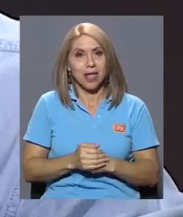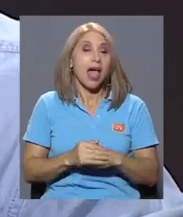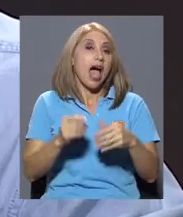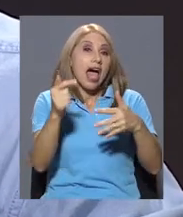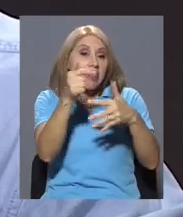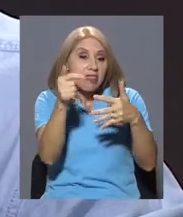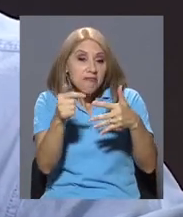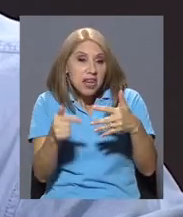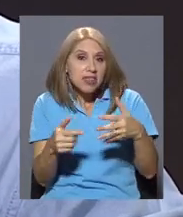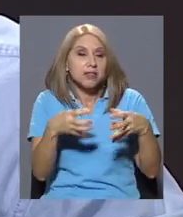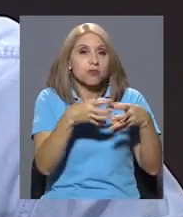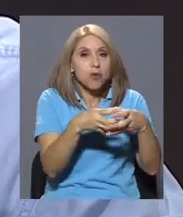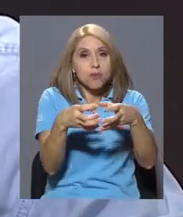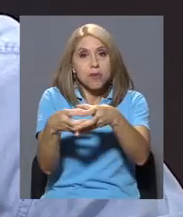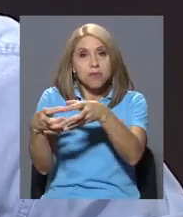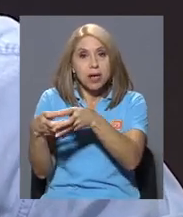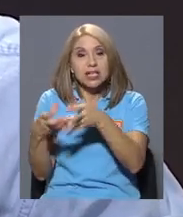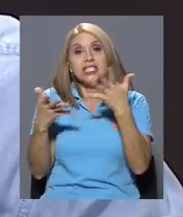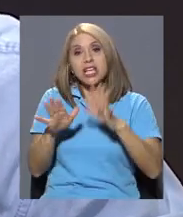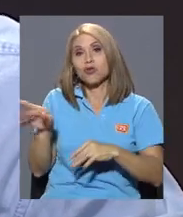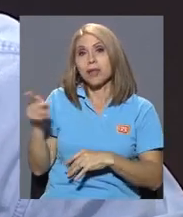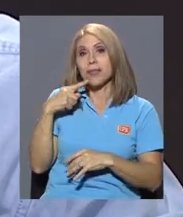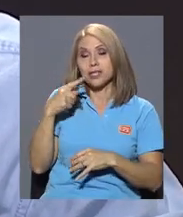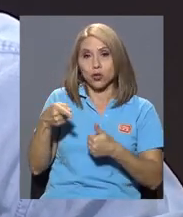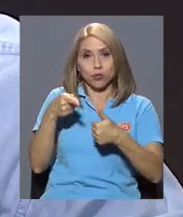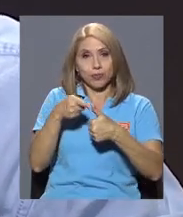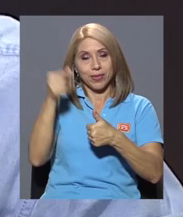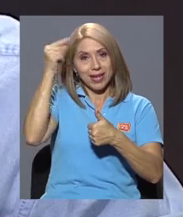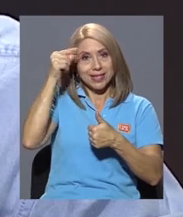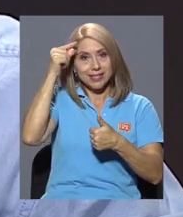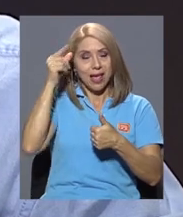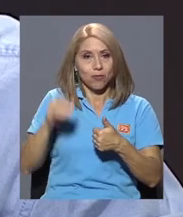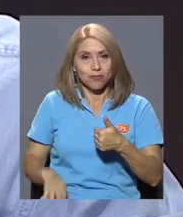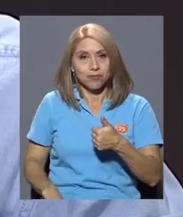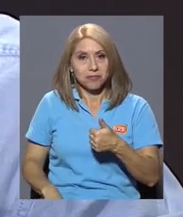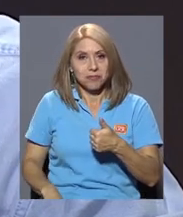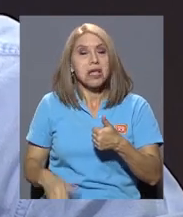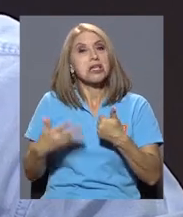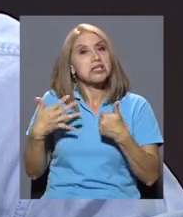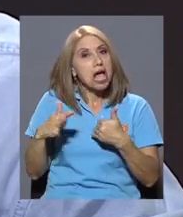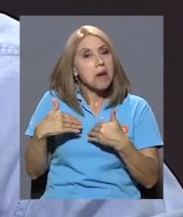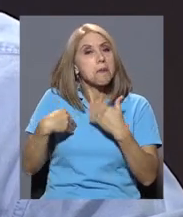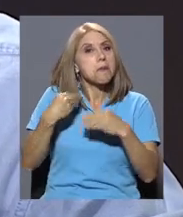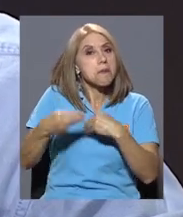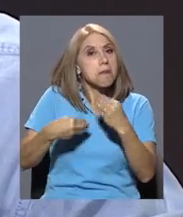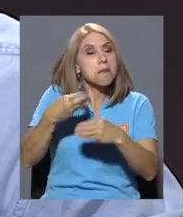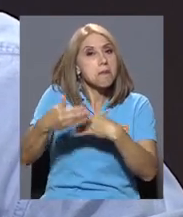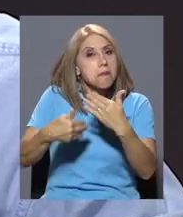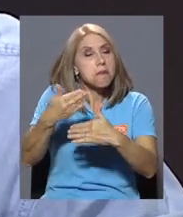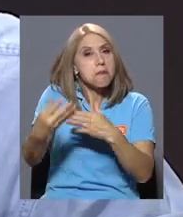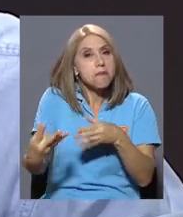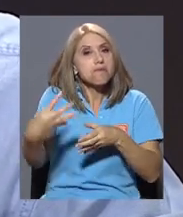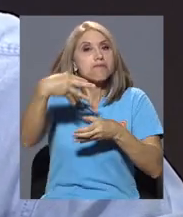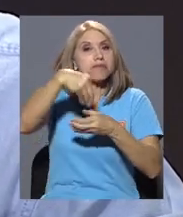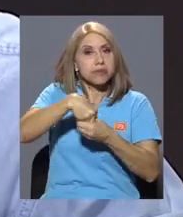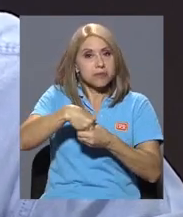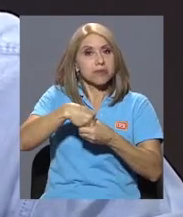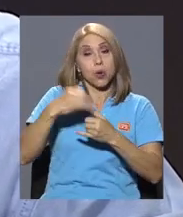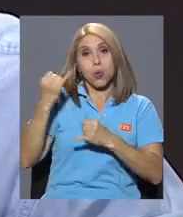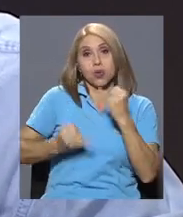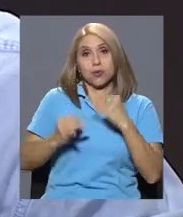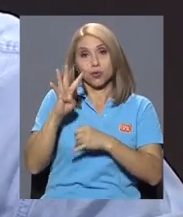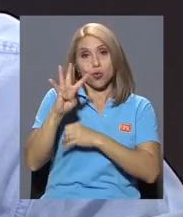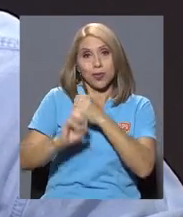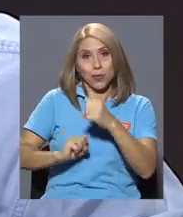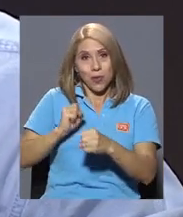serie de actores voy a mencionar este algunos por un lado del estado que se ha ido involucrando más en los últimos años sobre todo en los últimos cuatro